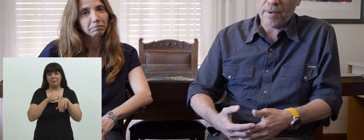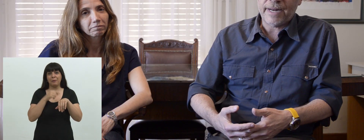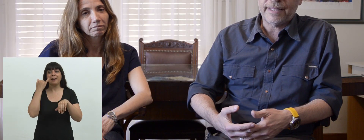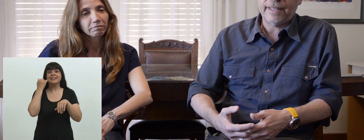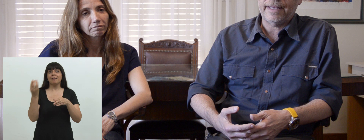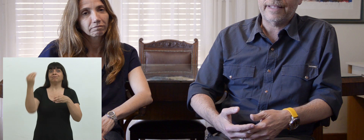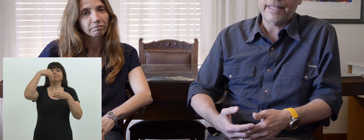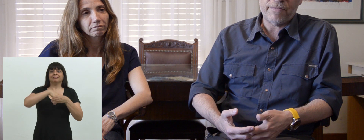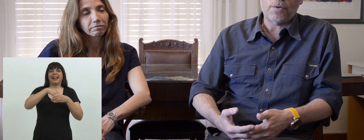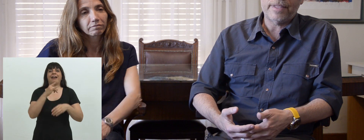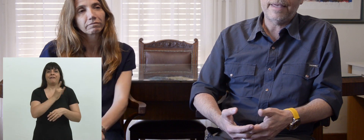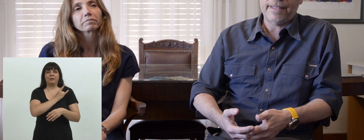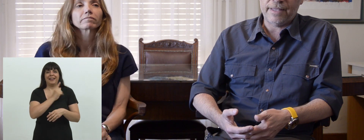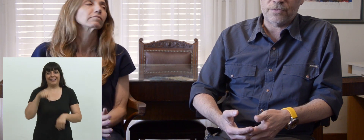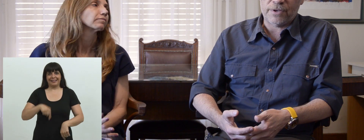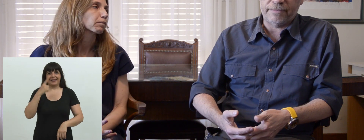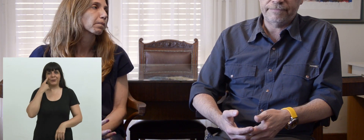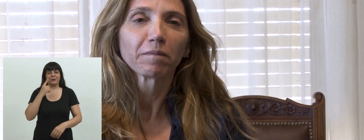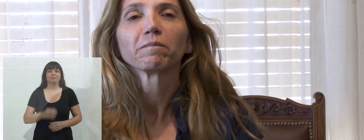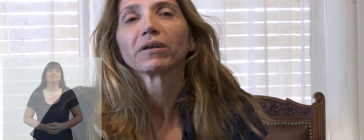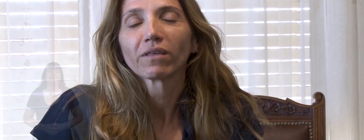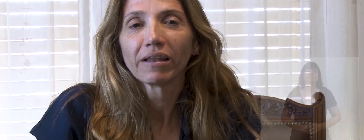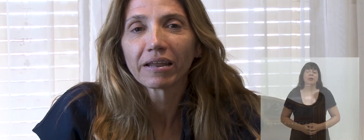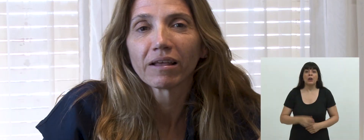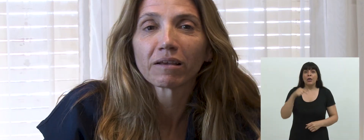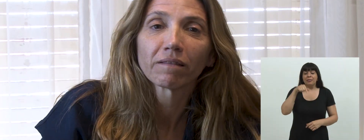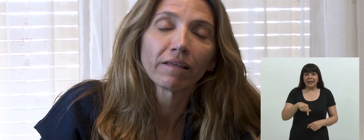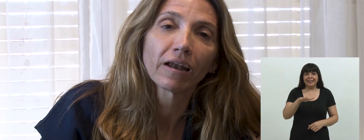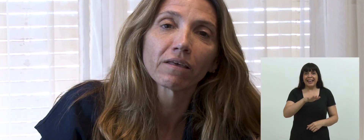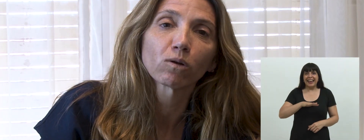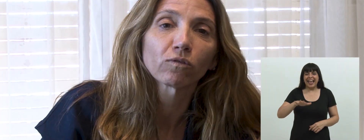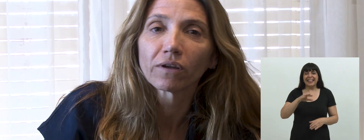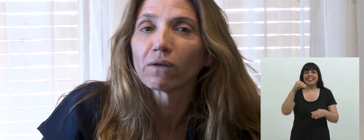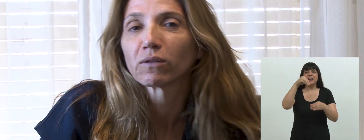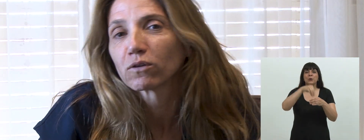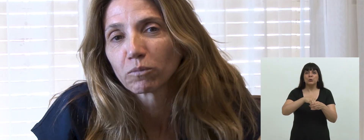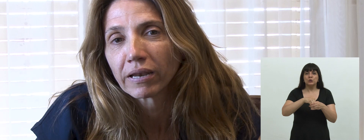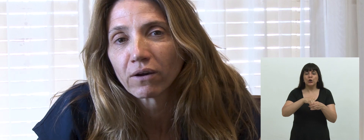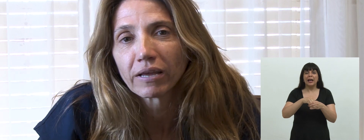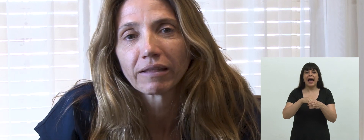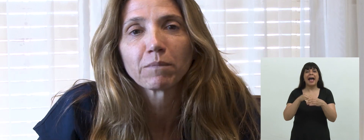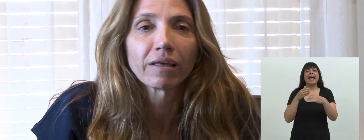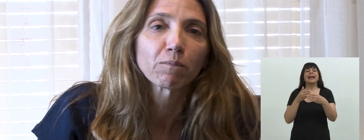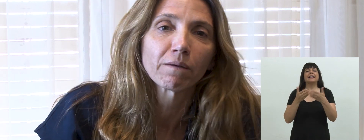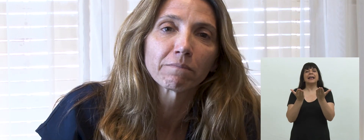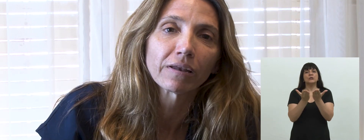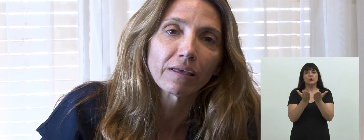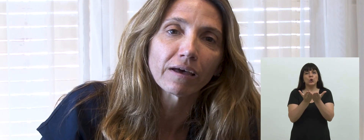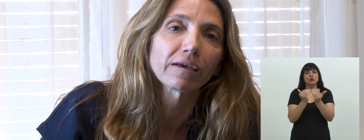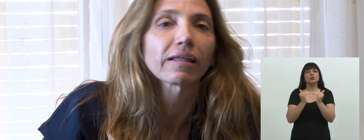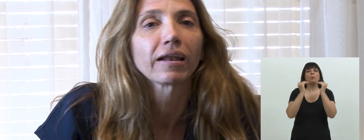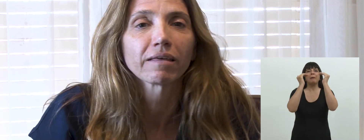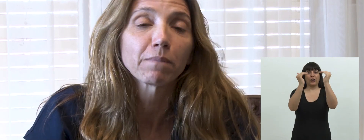a formar parte de esta facultad y de esta institución. Bueno, desde el área de inclusión en los estudios superiores también les damos la